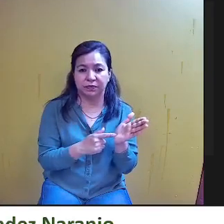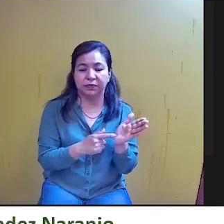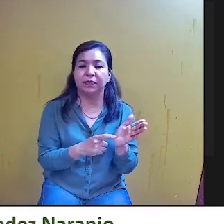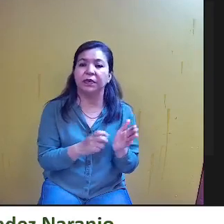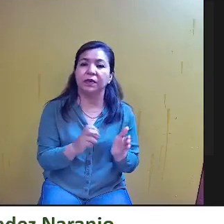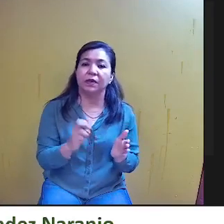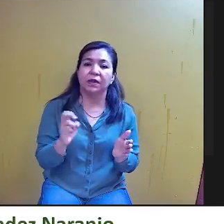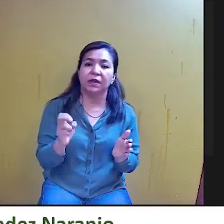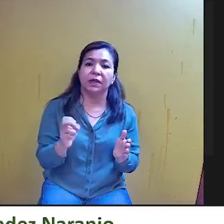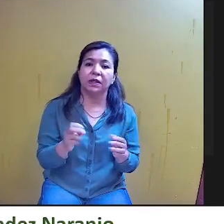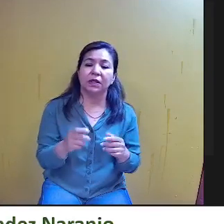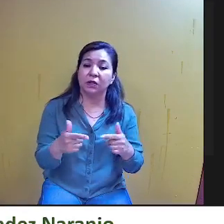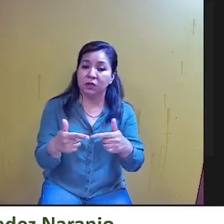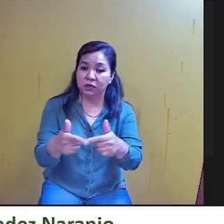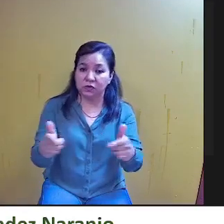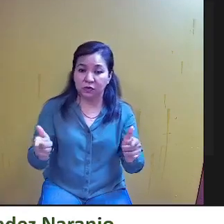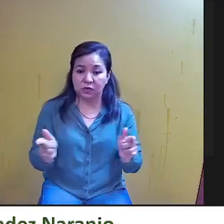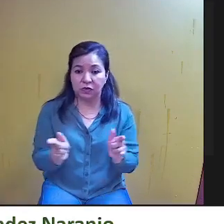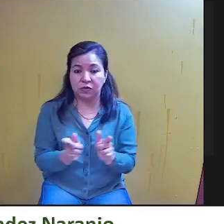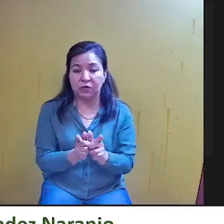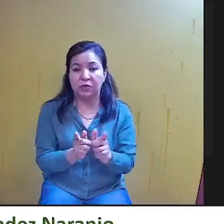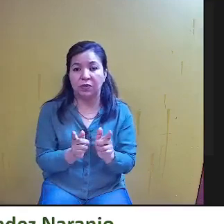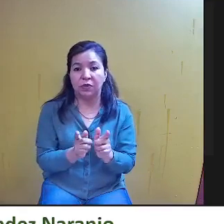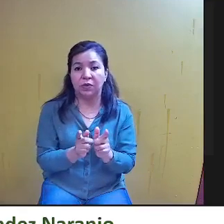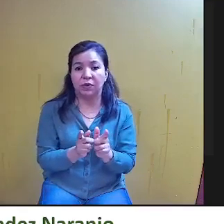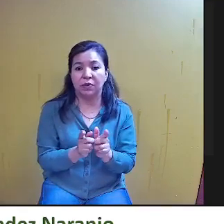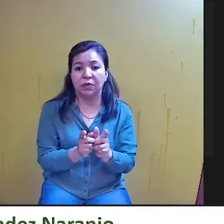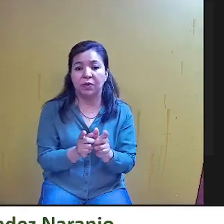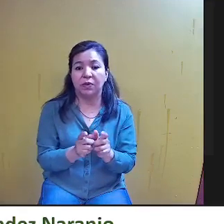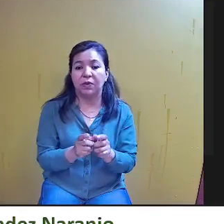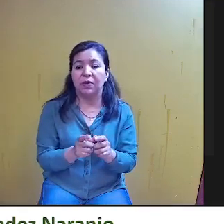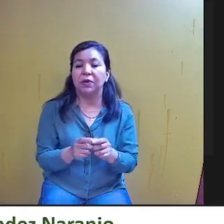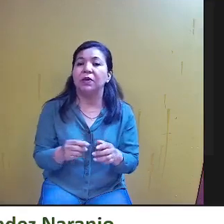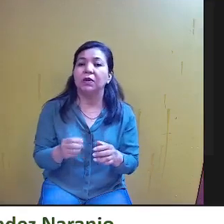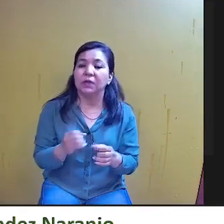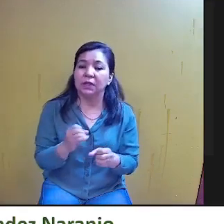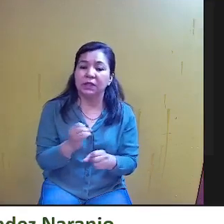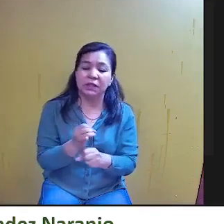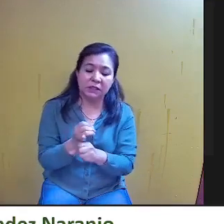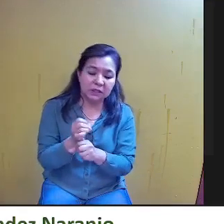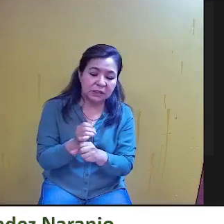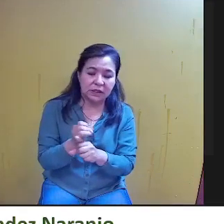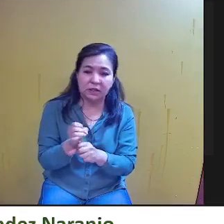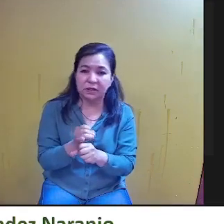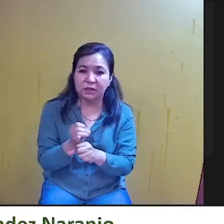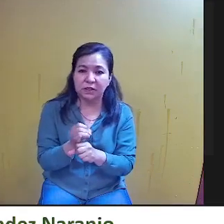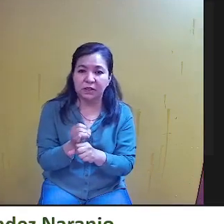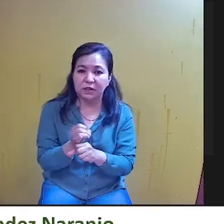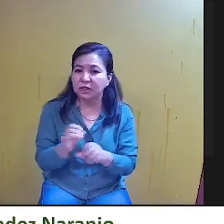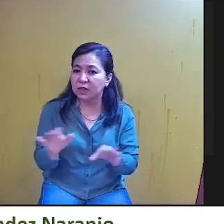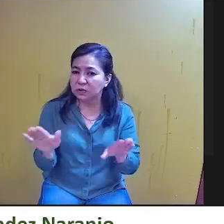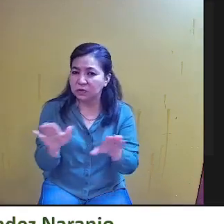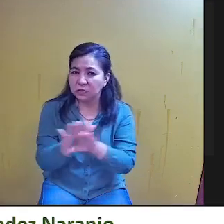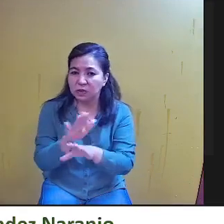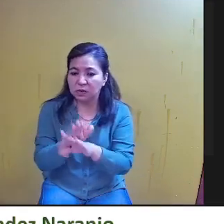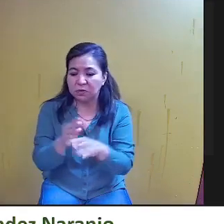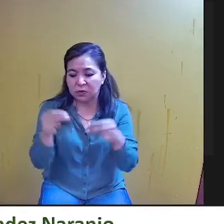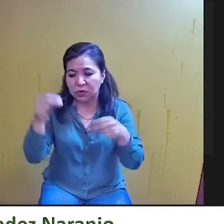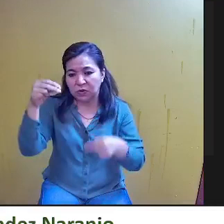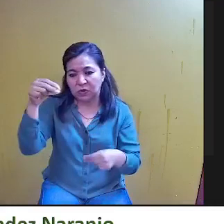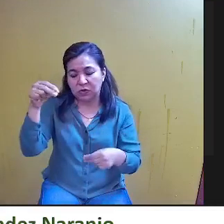ello, el órgano administrativo electoral omitió realizar el análisis sobre la procedencia de la sustitución de los documentos